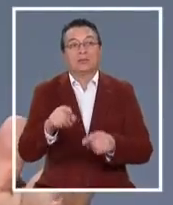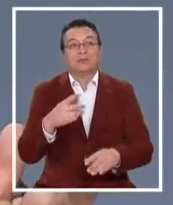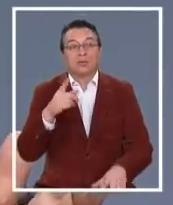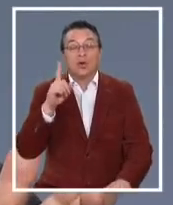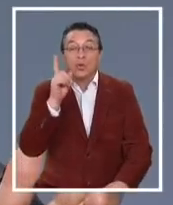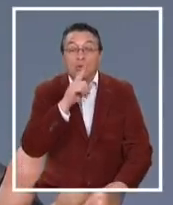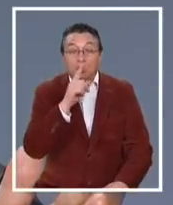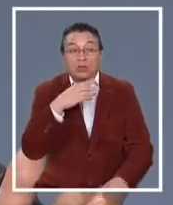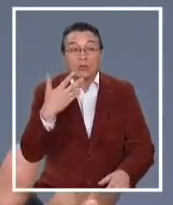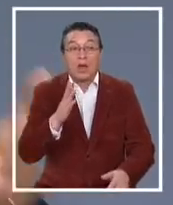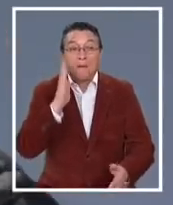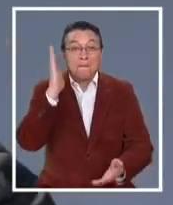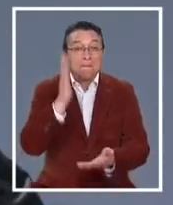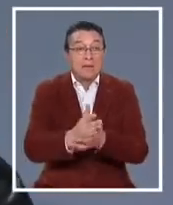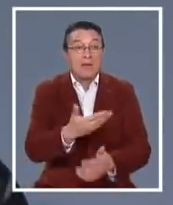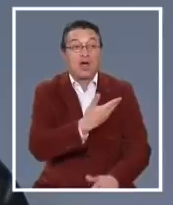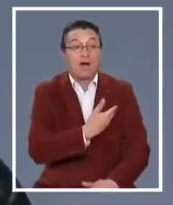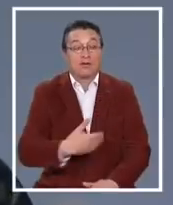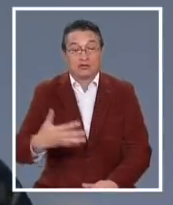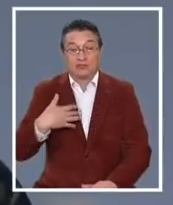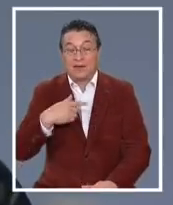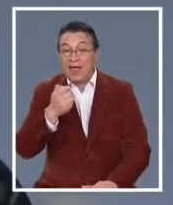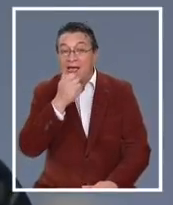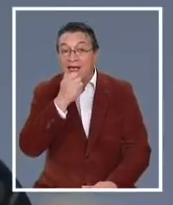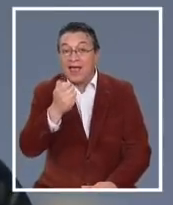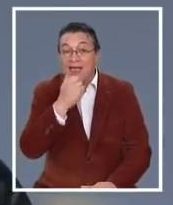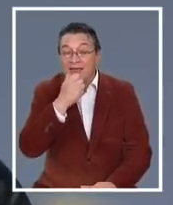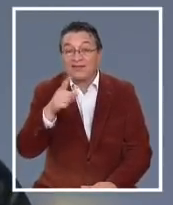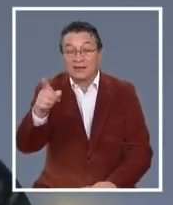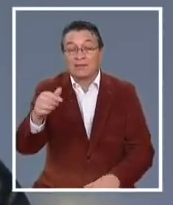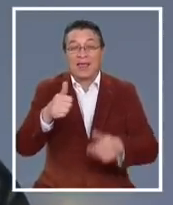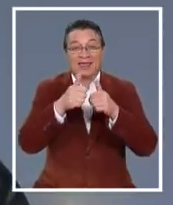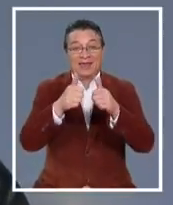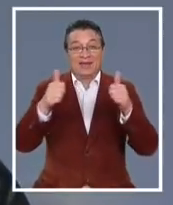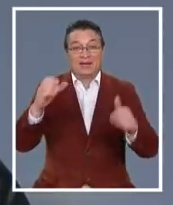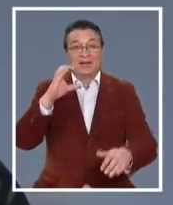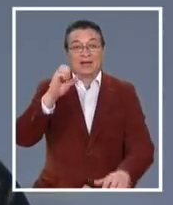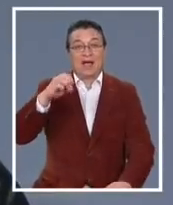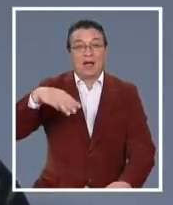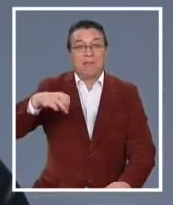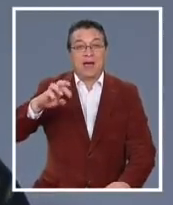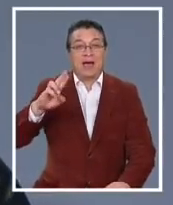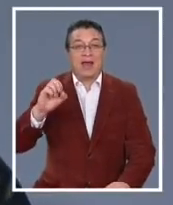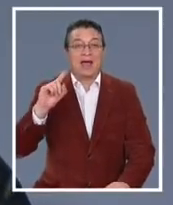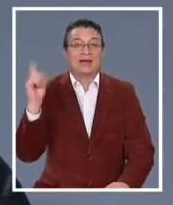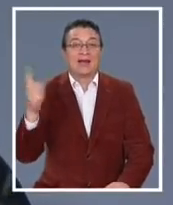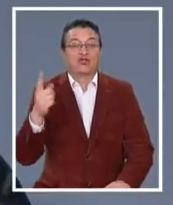las últimas medidas del gobierno, yo leí una entrevista a un dirigente de la Cámara Nacional de Comercio,